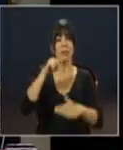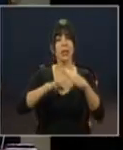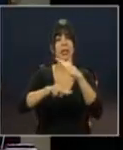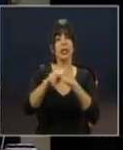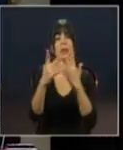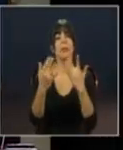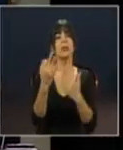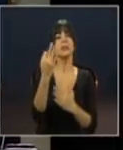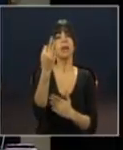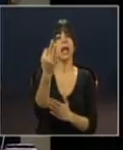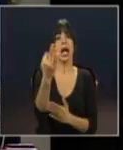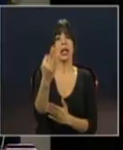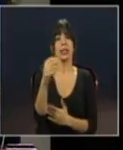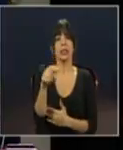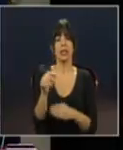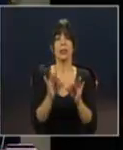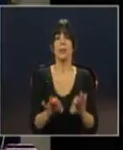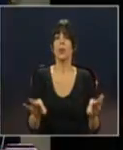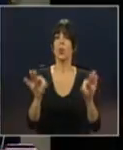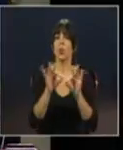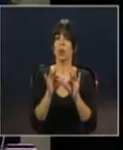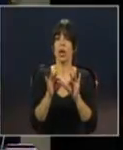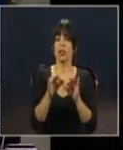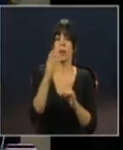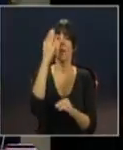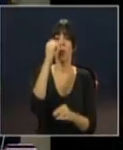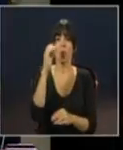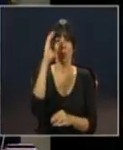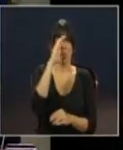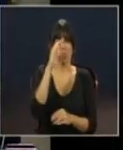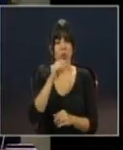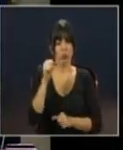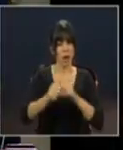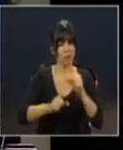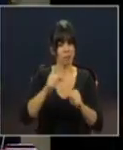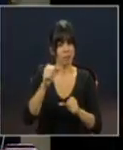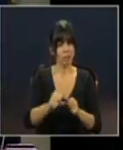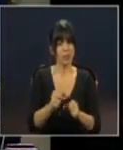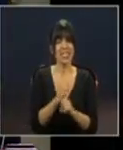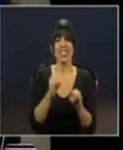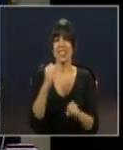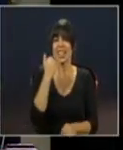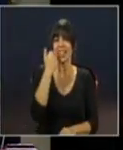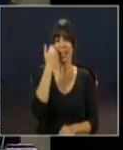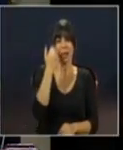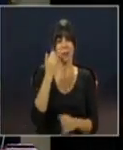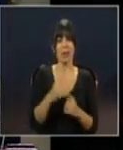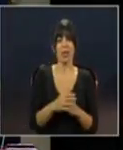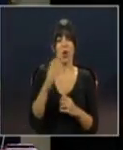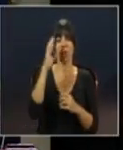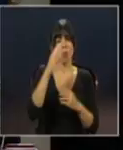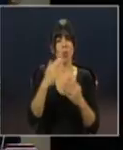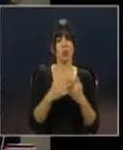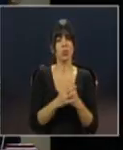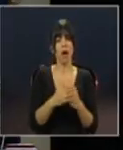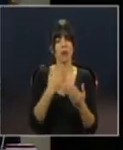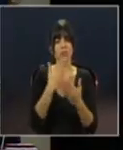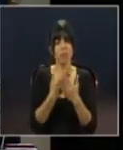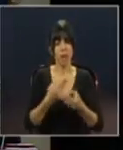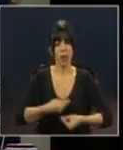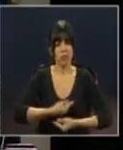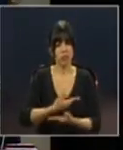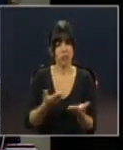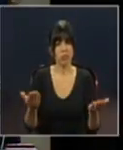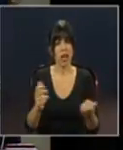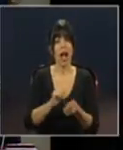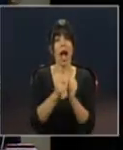esperanzadora pasa inexorablemente por acometer con fuerza, sin timidez y con generosidad la gran reforma